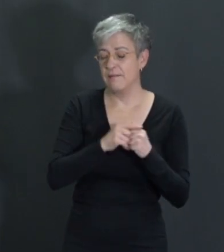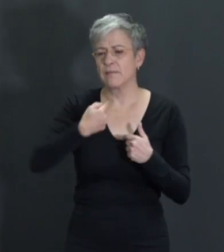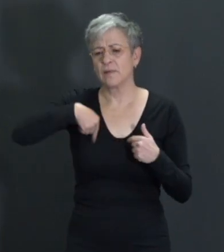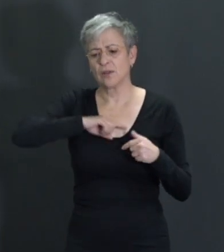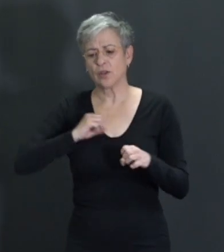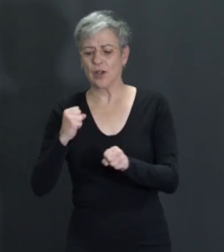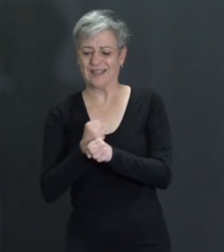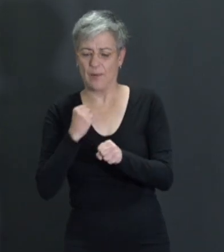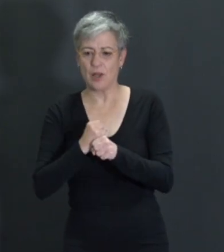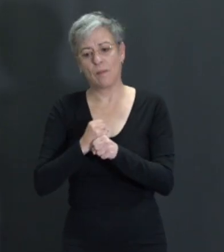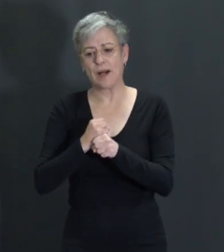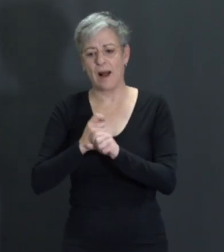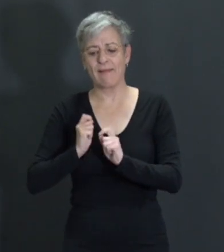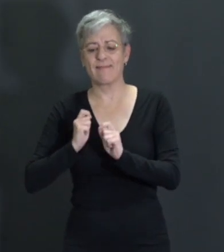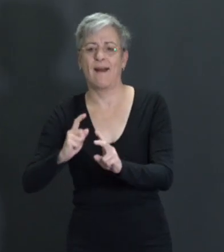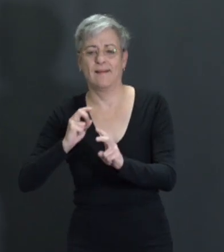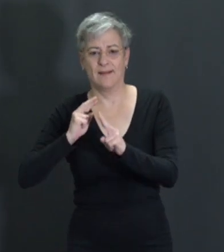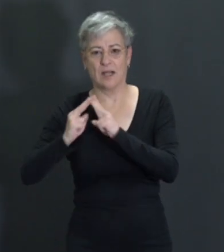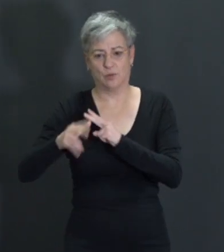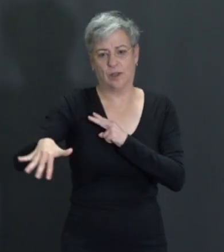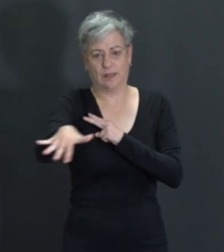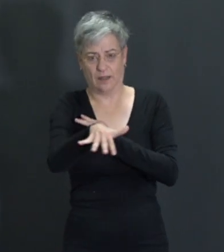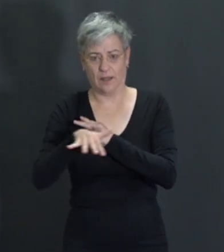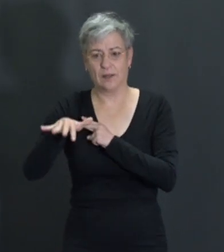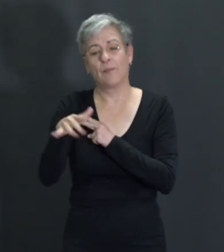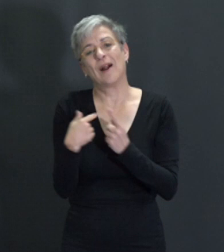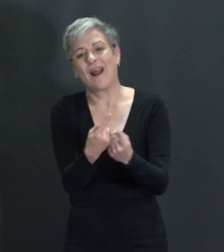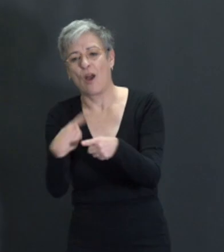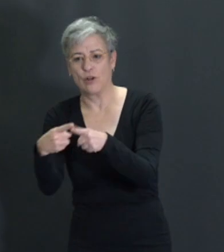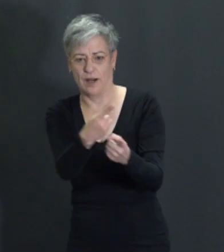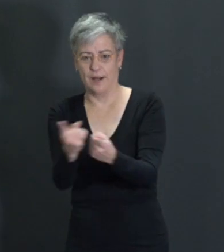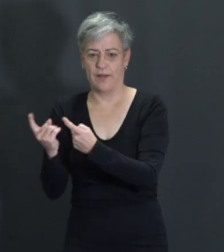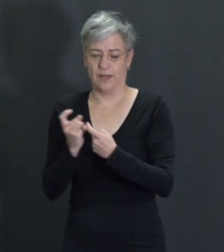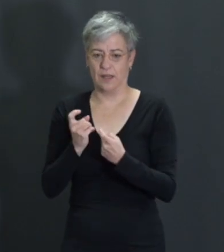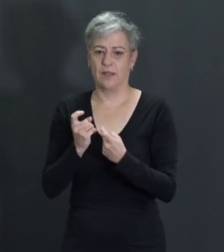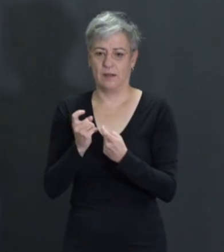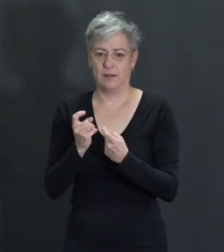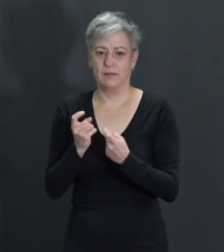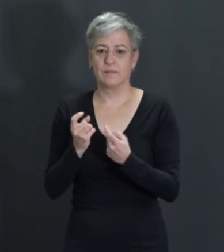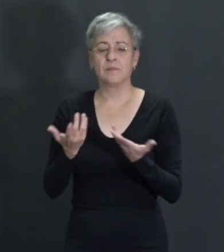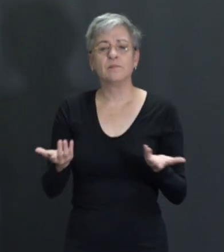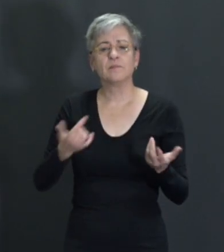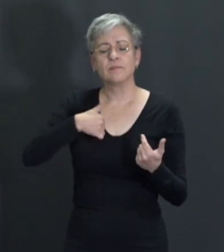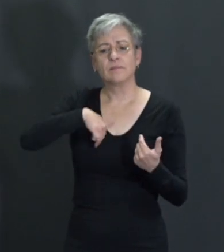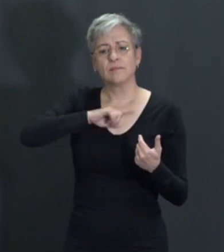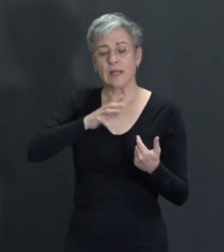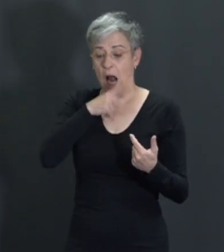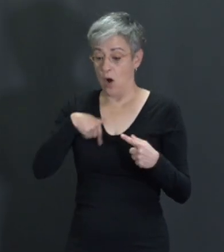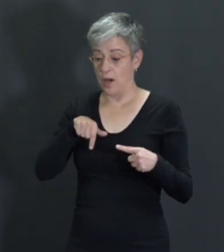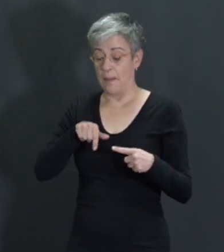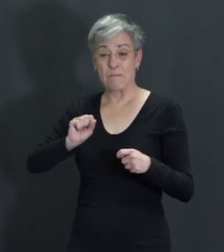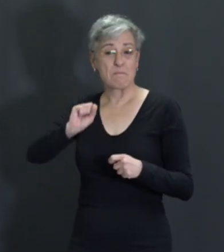dar respuestas a la gente sobre lo que necesita. Ahora mismo hay que poner el foco en